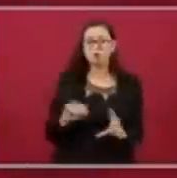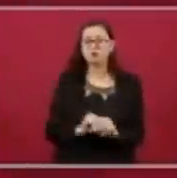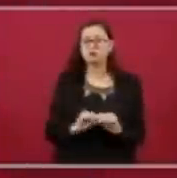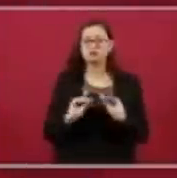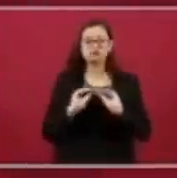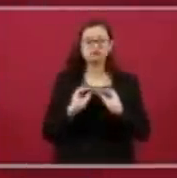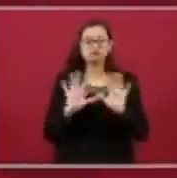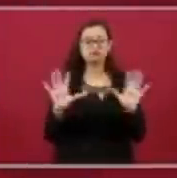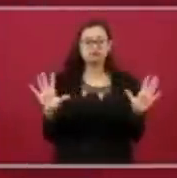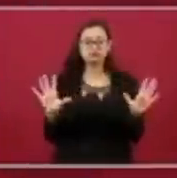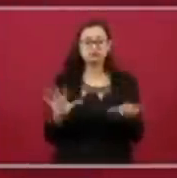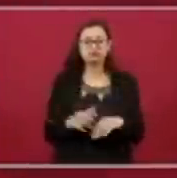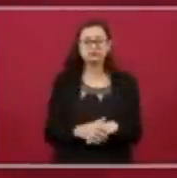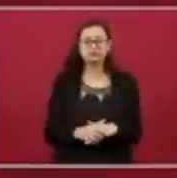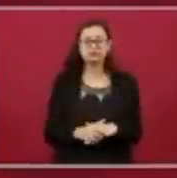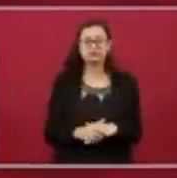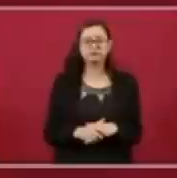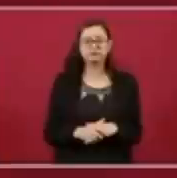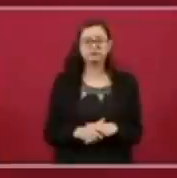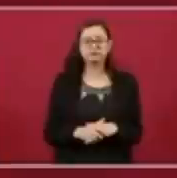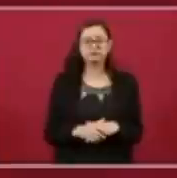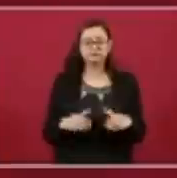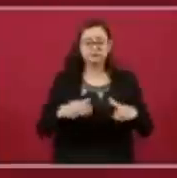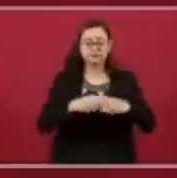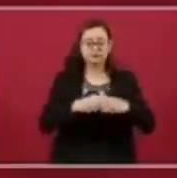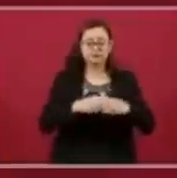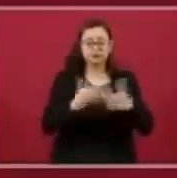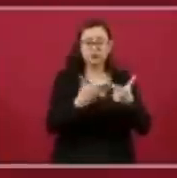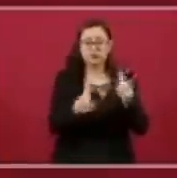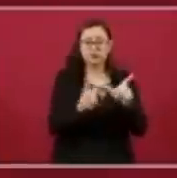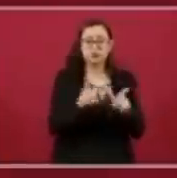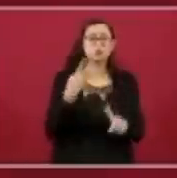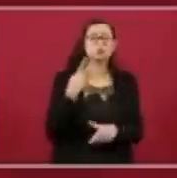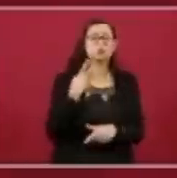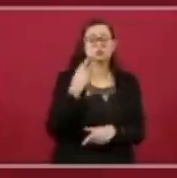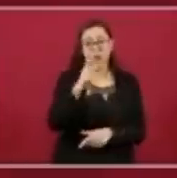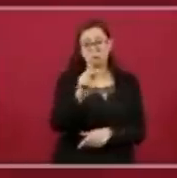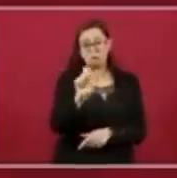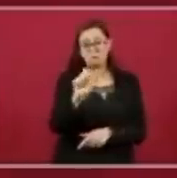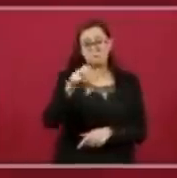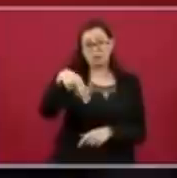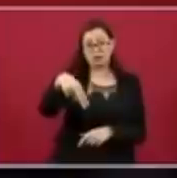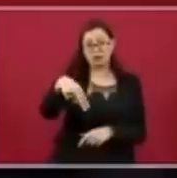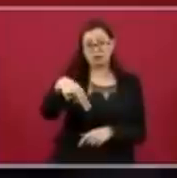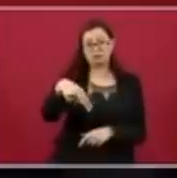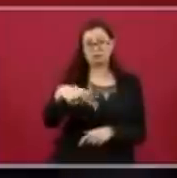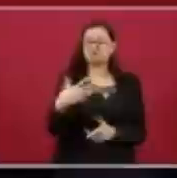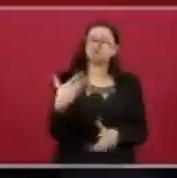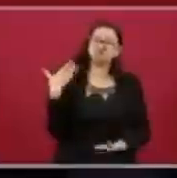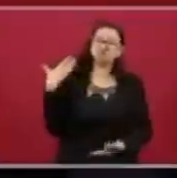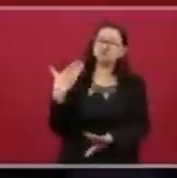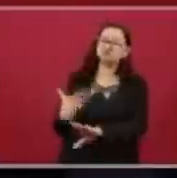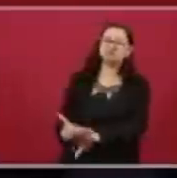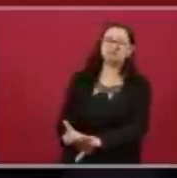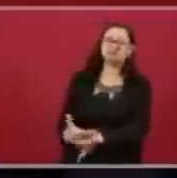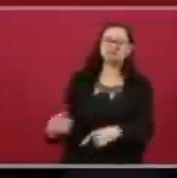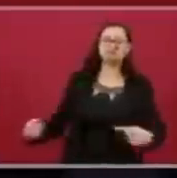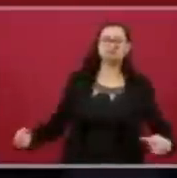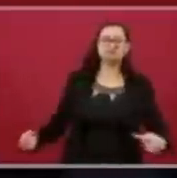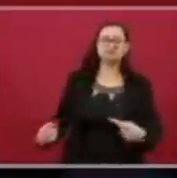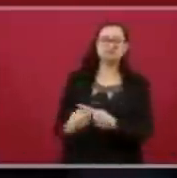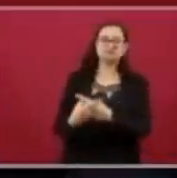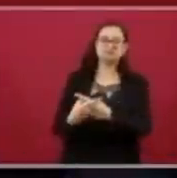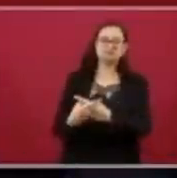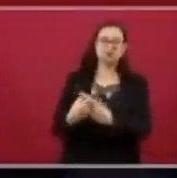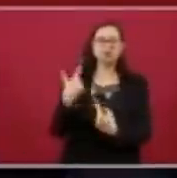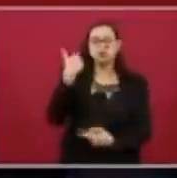claridad. El PAN como partido se opone a la